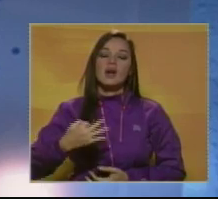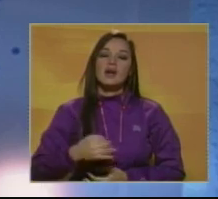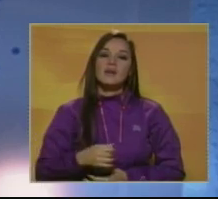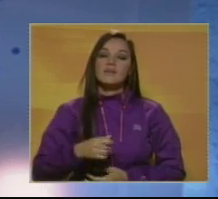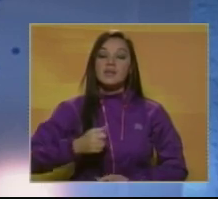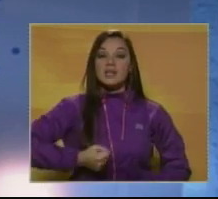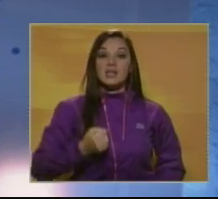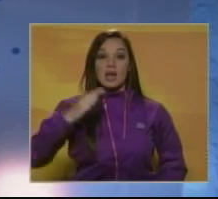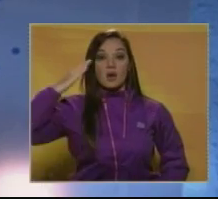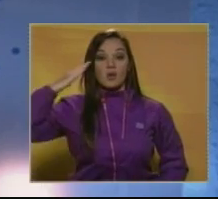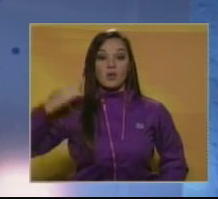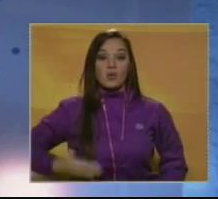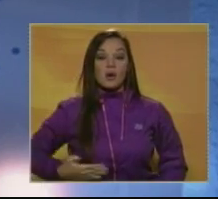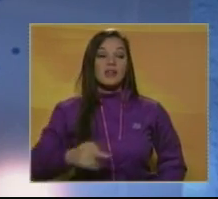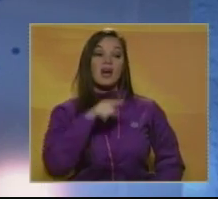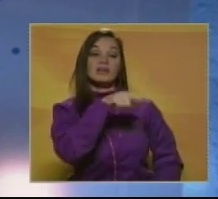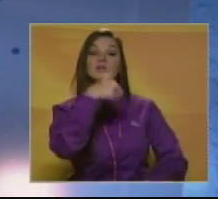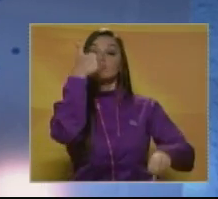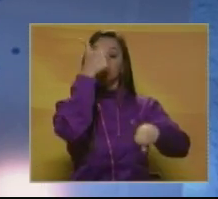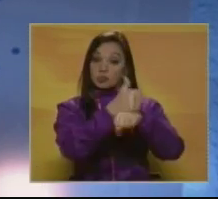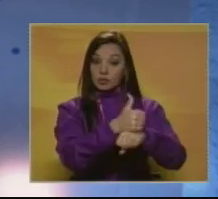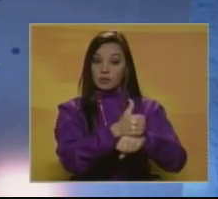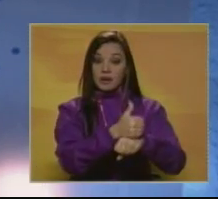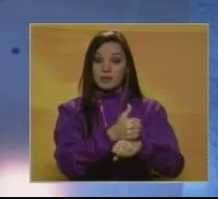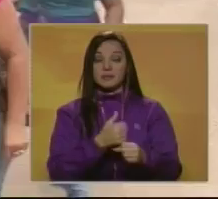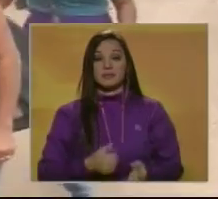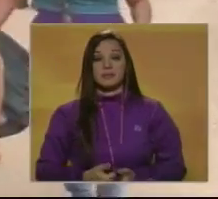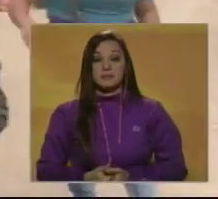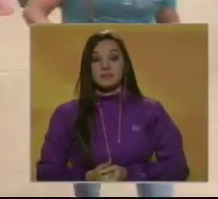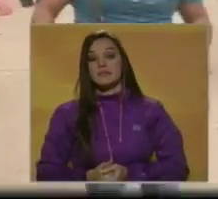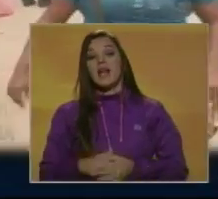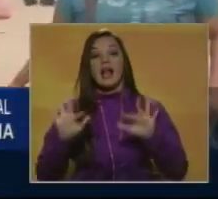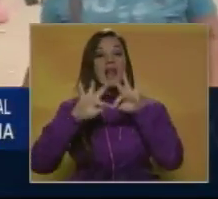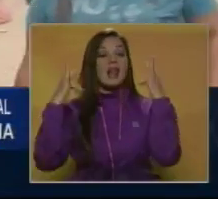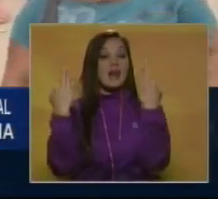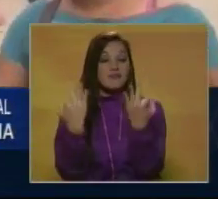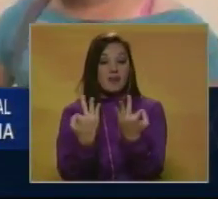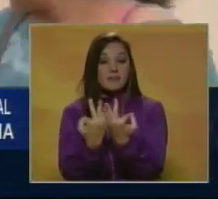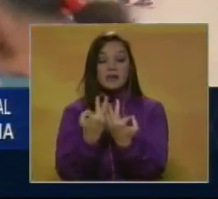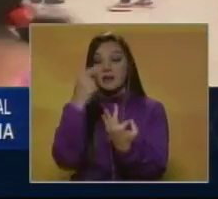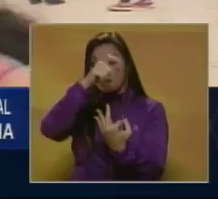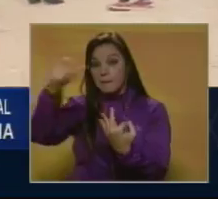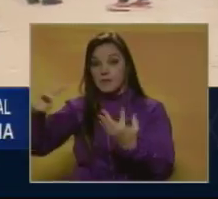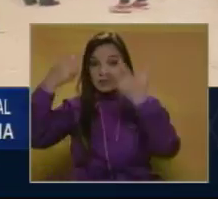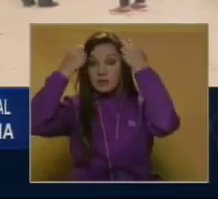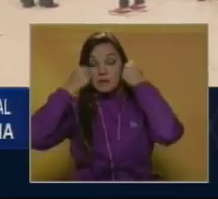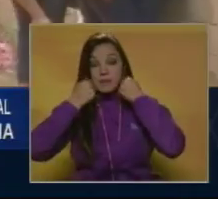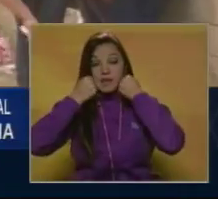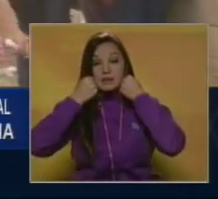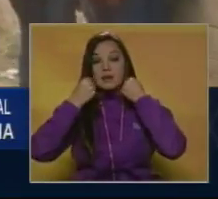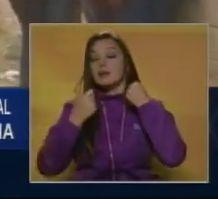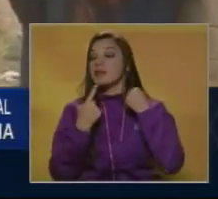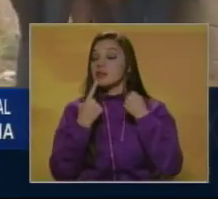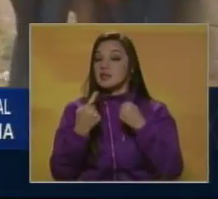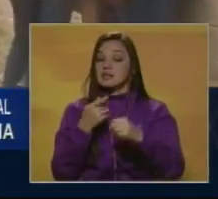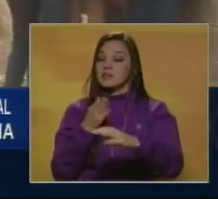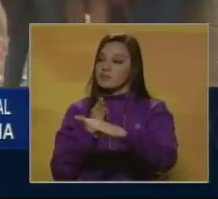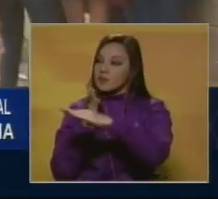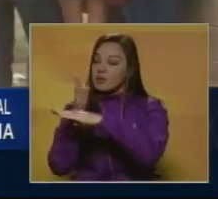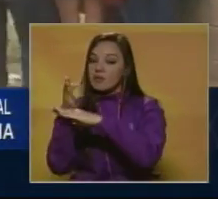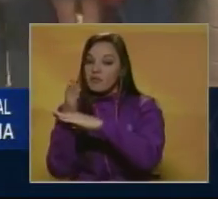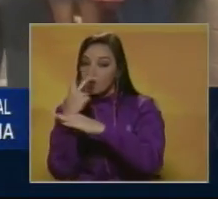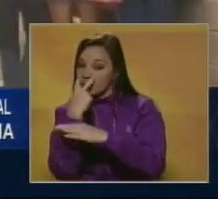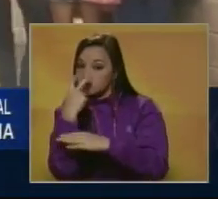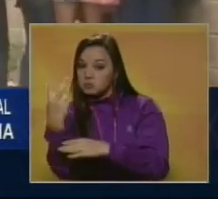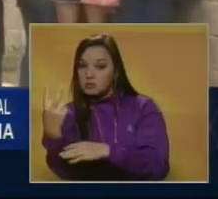custodiados del penal son los presuntos responsables del hecho. Familiares de los internos denunciaron que visitaron los hospitales de la entidad y se